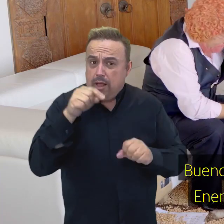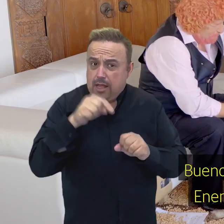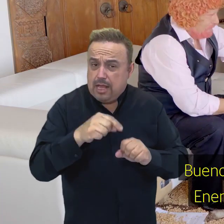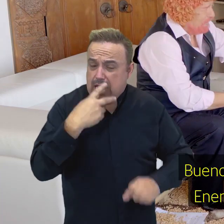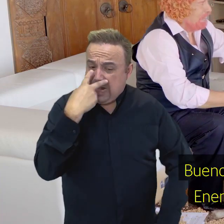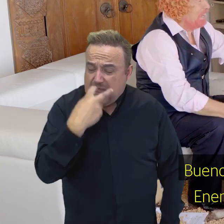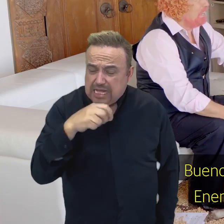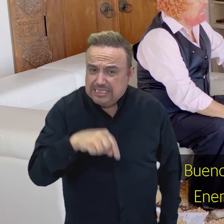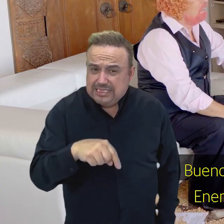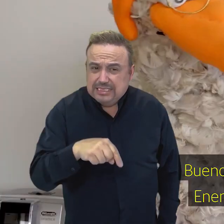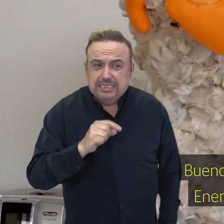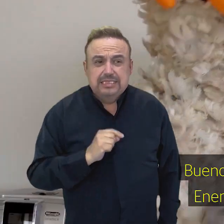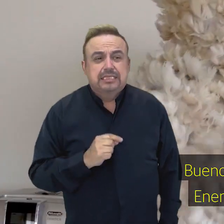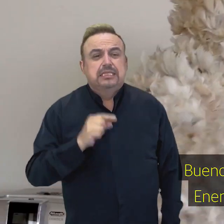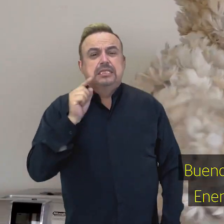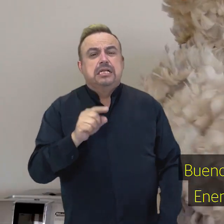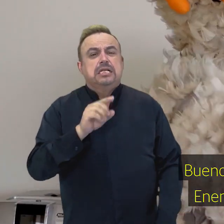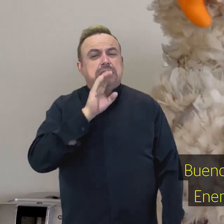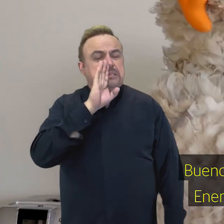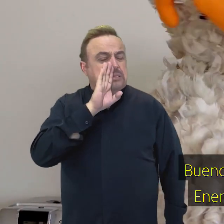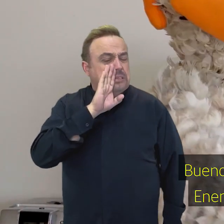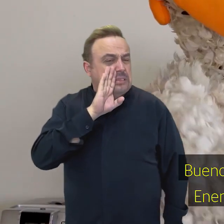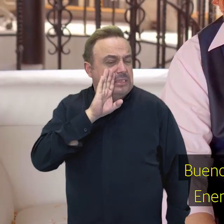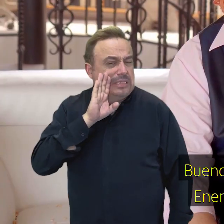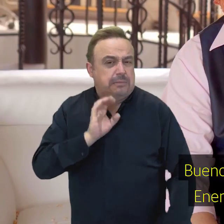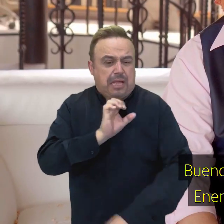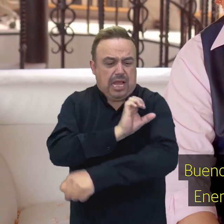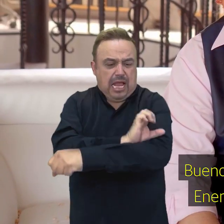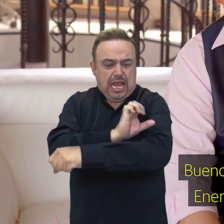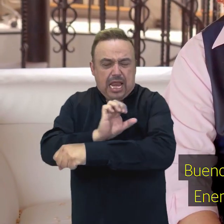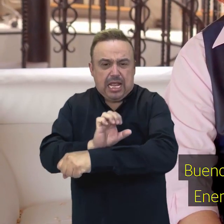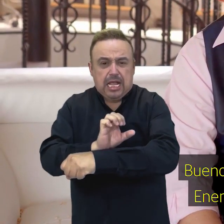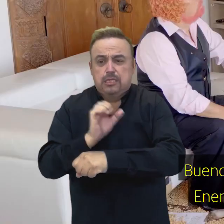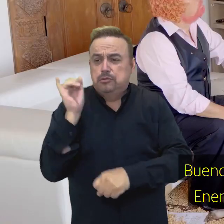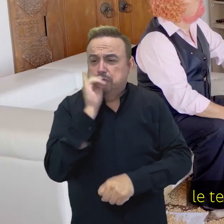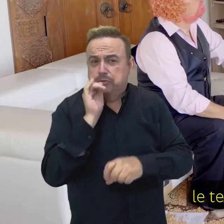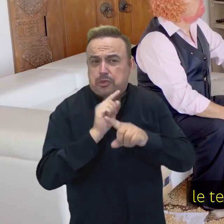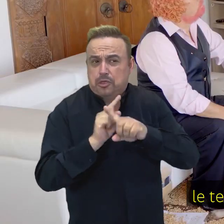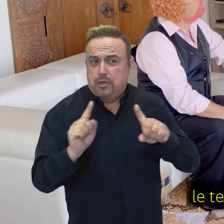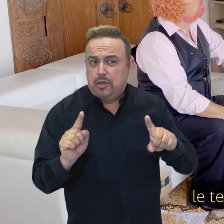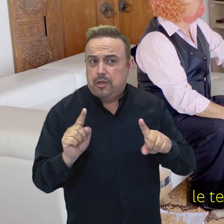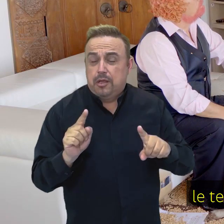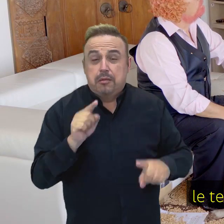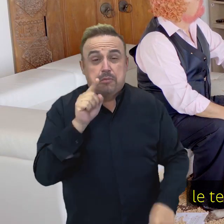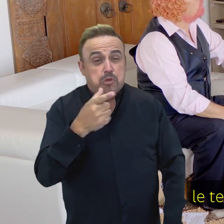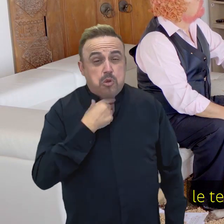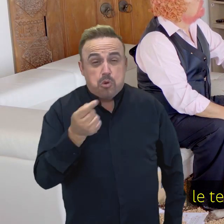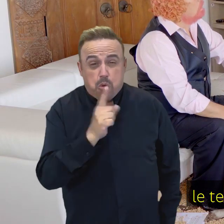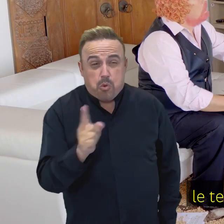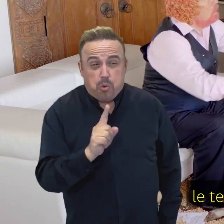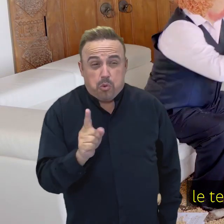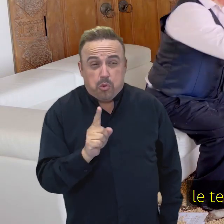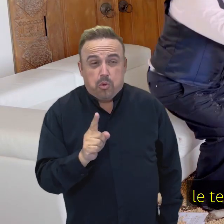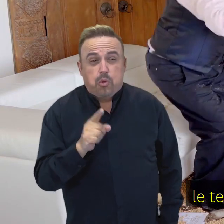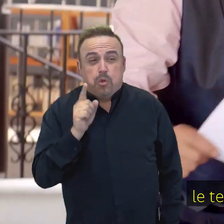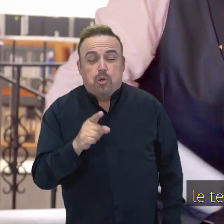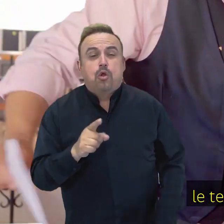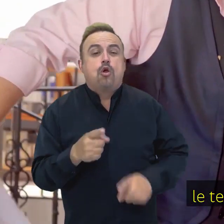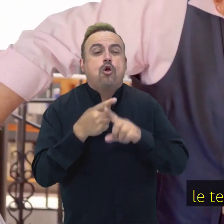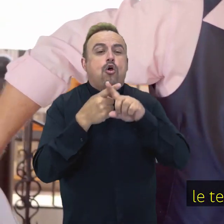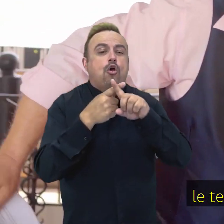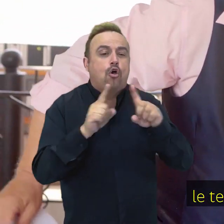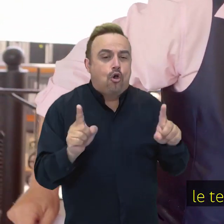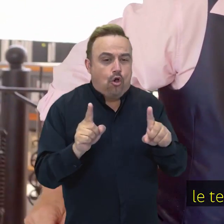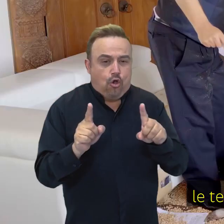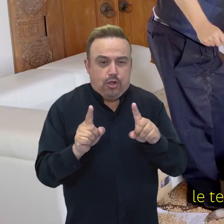vida. El gas. Energía limpia. Energía que no con canina. Pero si no le busca el gas, y tengo la